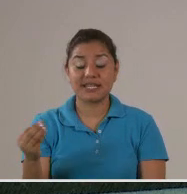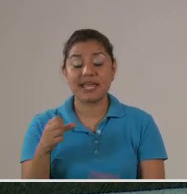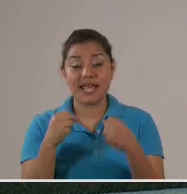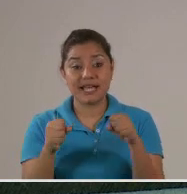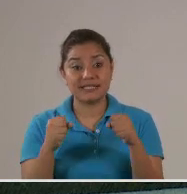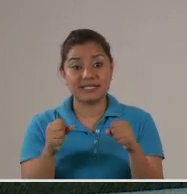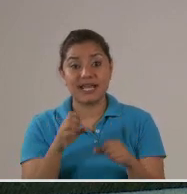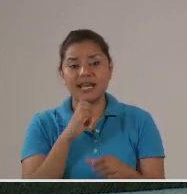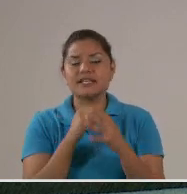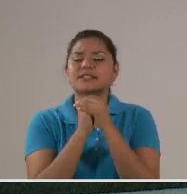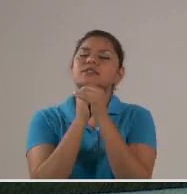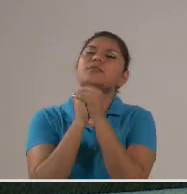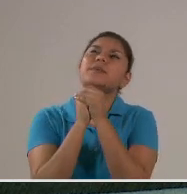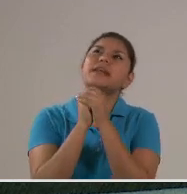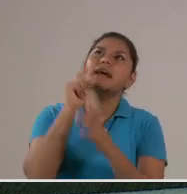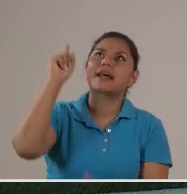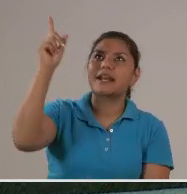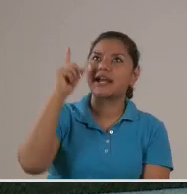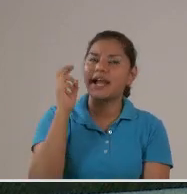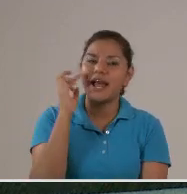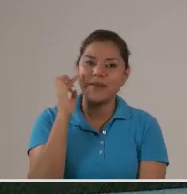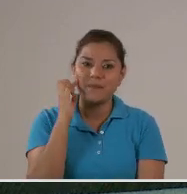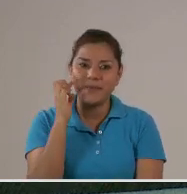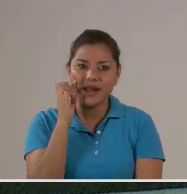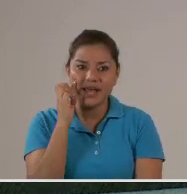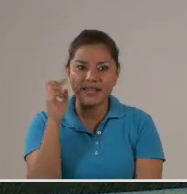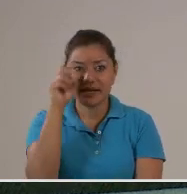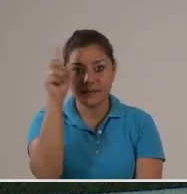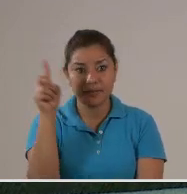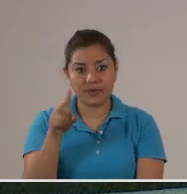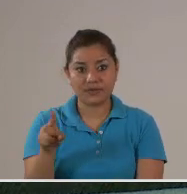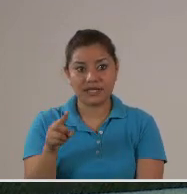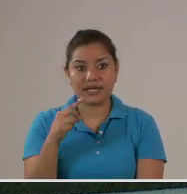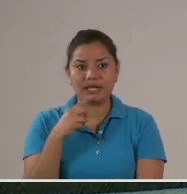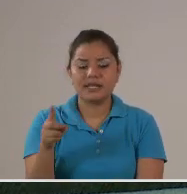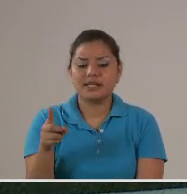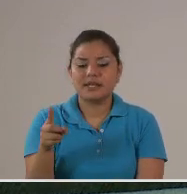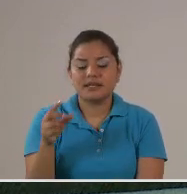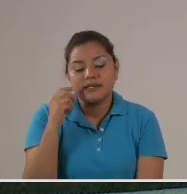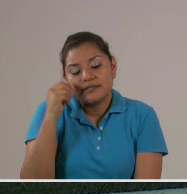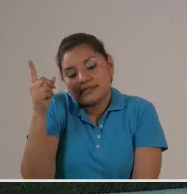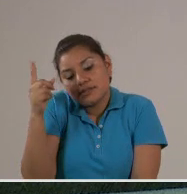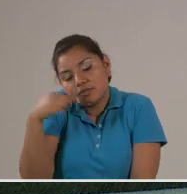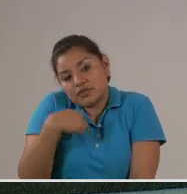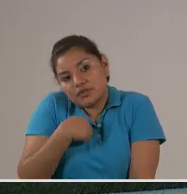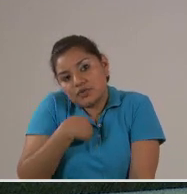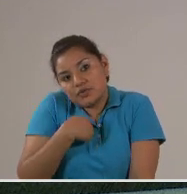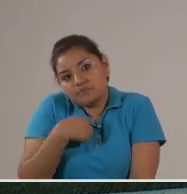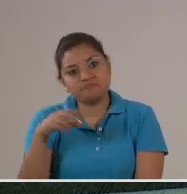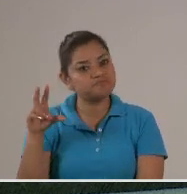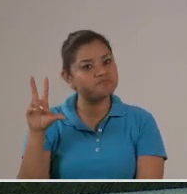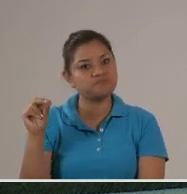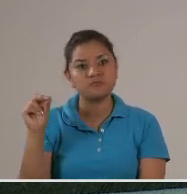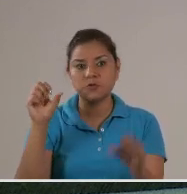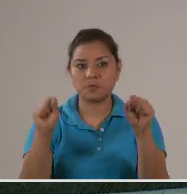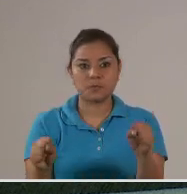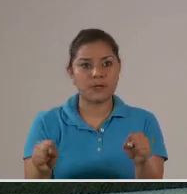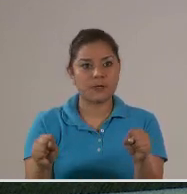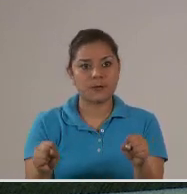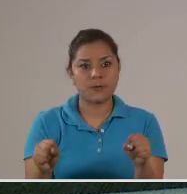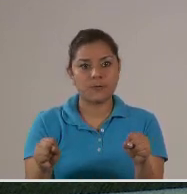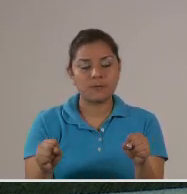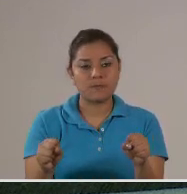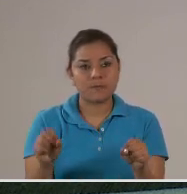padre cuando estés así preocupado que ya no le tienes lleg y dile Señor yo yo esto no lo puedo manejar